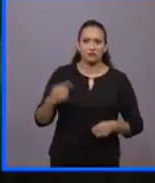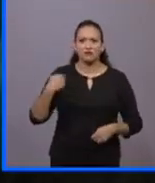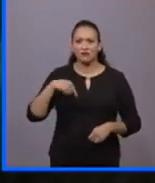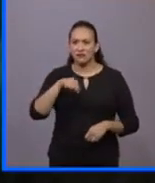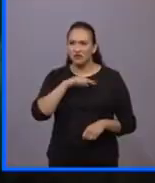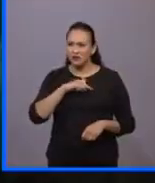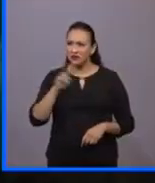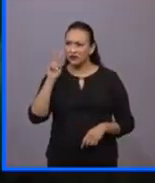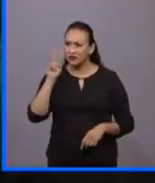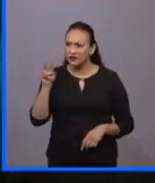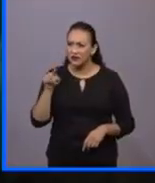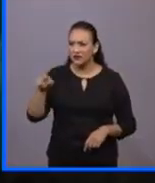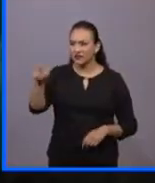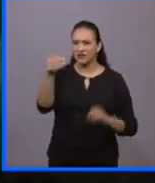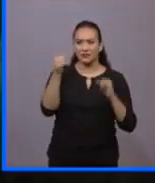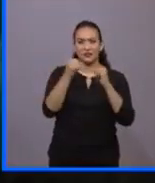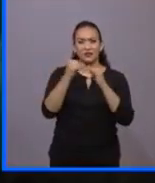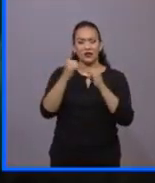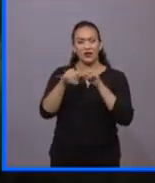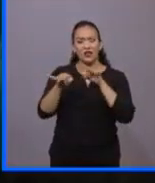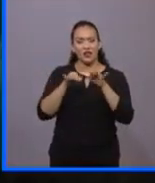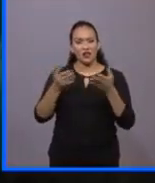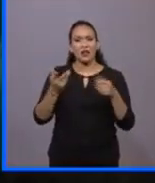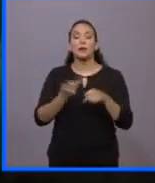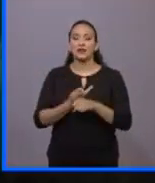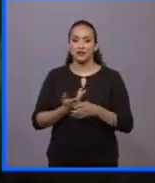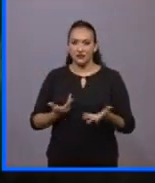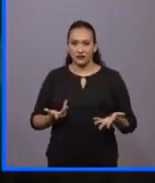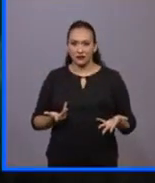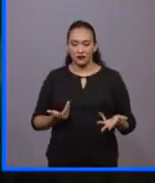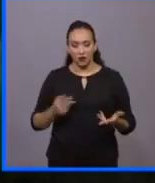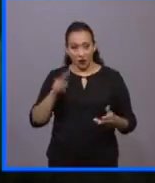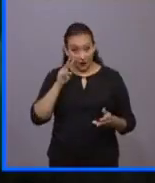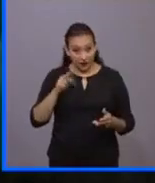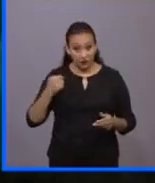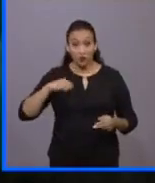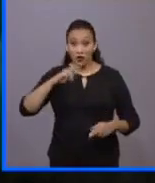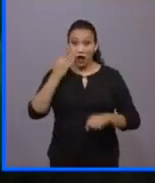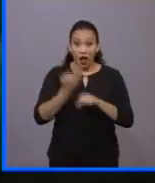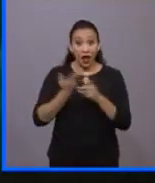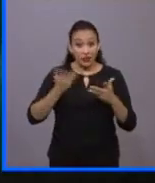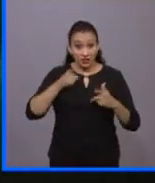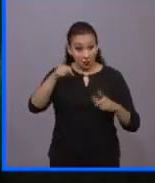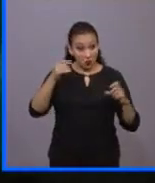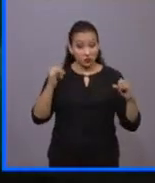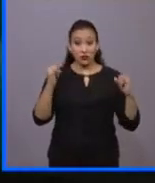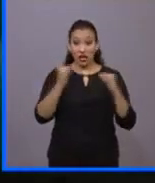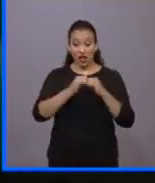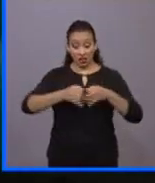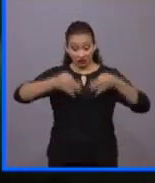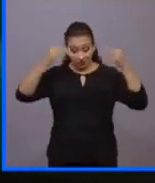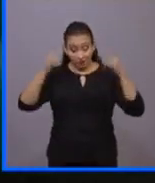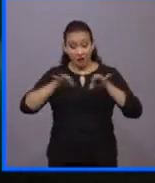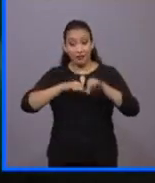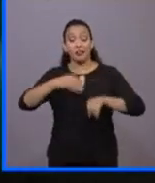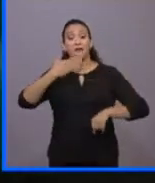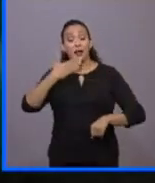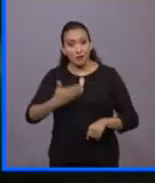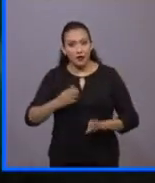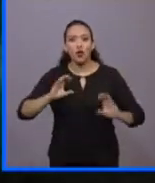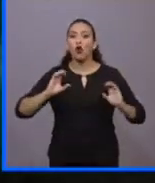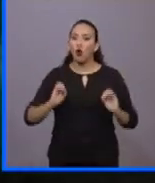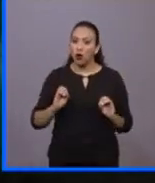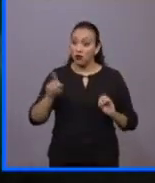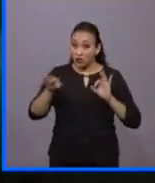ante una encrucijada. O hacemos que el sistema funcione y cumpla el mandato por el que fue creado, o